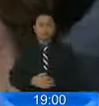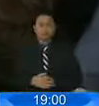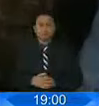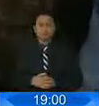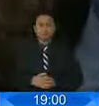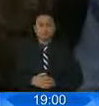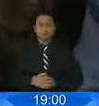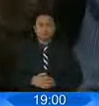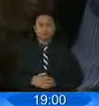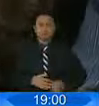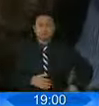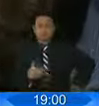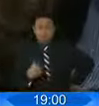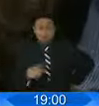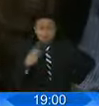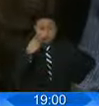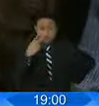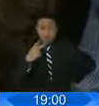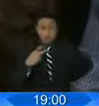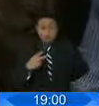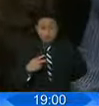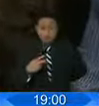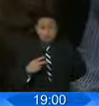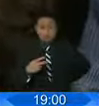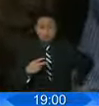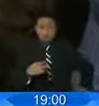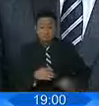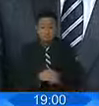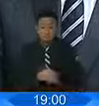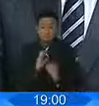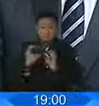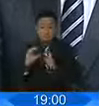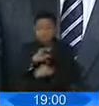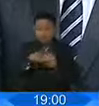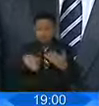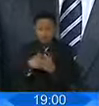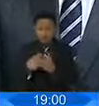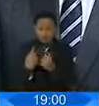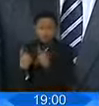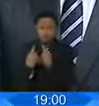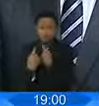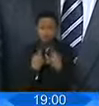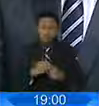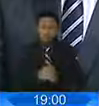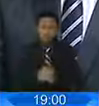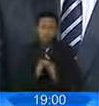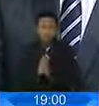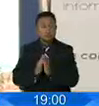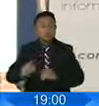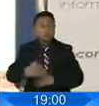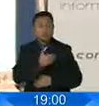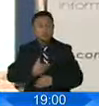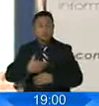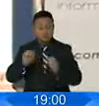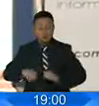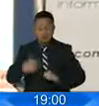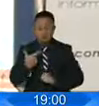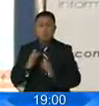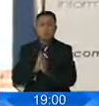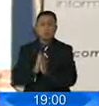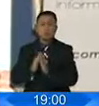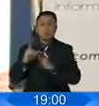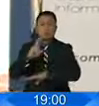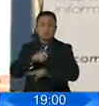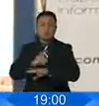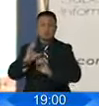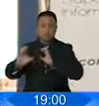visto cómo ha dialogado con todos los medios de información. Y de paso piden que el presidente actúe y solicite, por ejemplo, que la